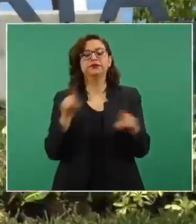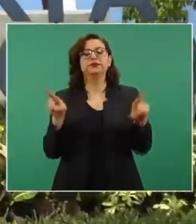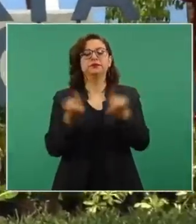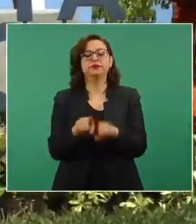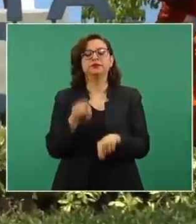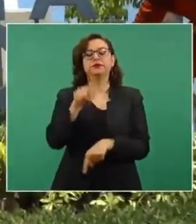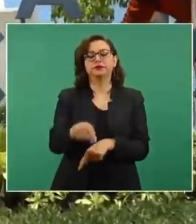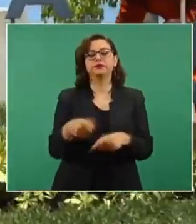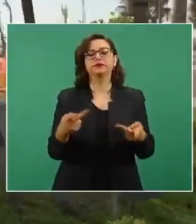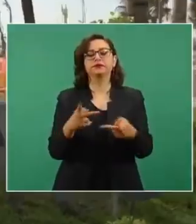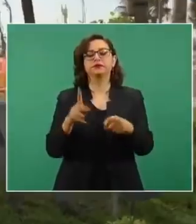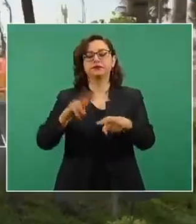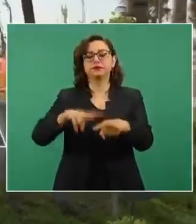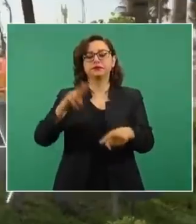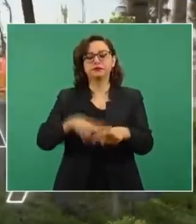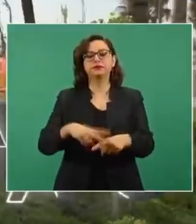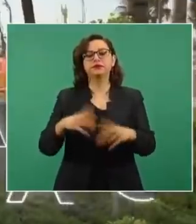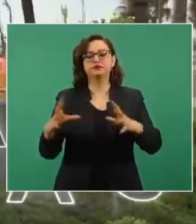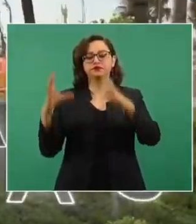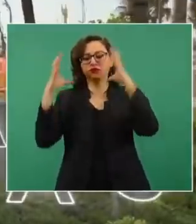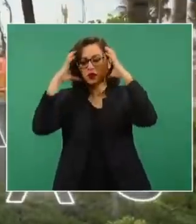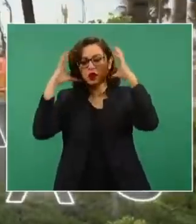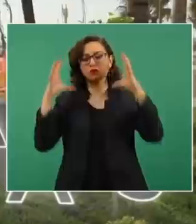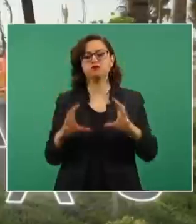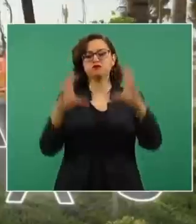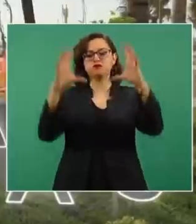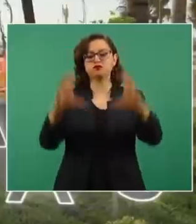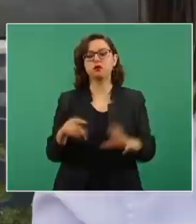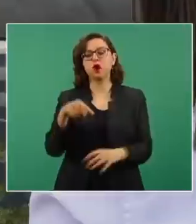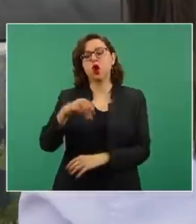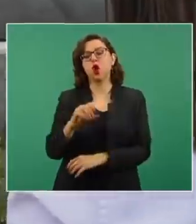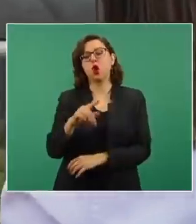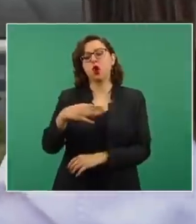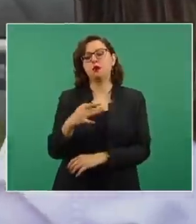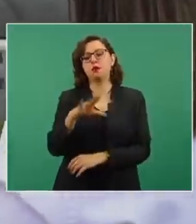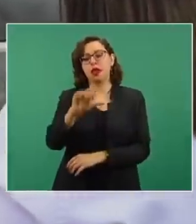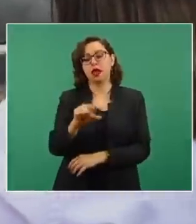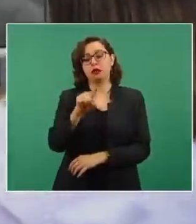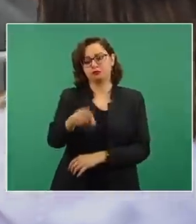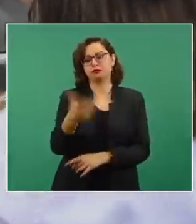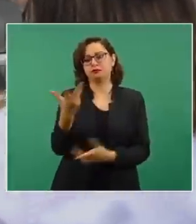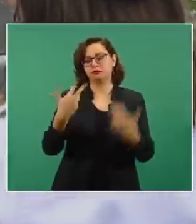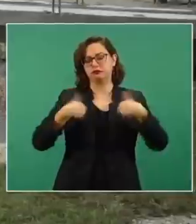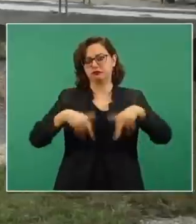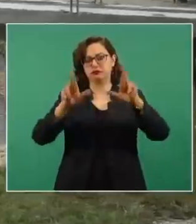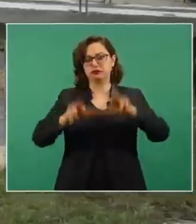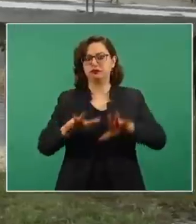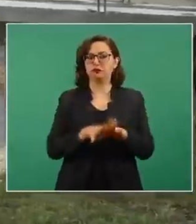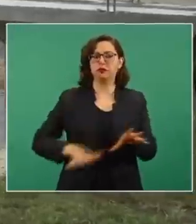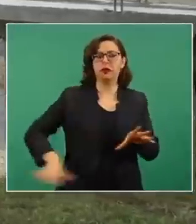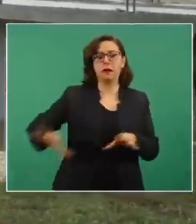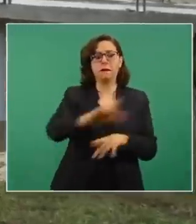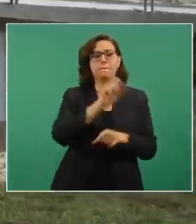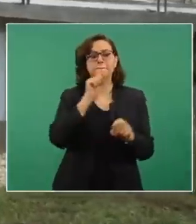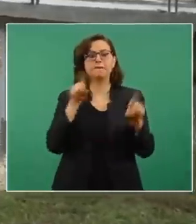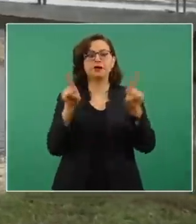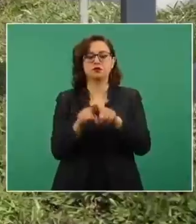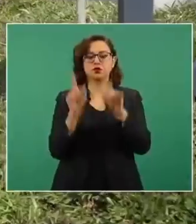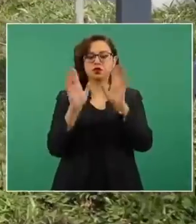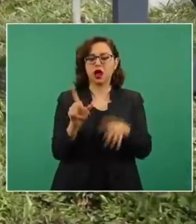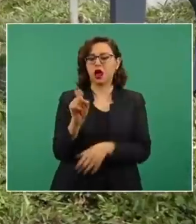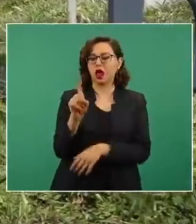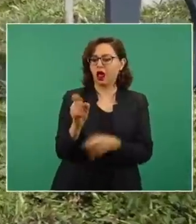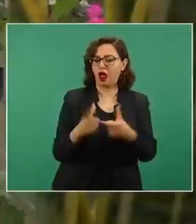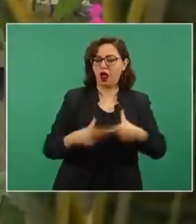de la Cabeza Olmeca en honor a dicha civilización que tuvo su cuna en el sureste de México. Y se concluyó la preparación del espejo de agua, puentes peatonales